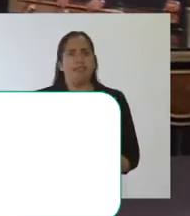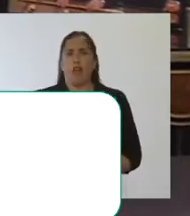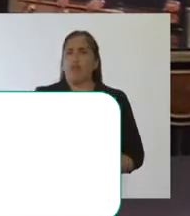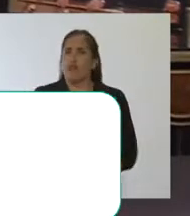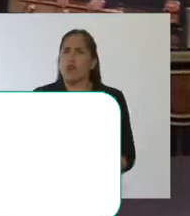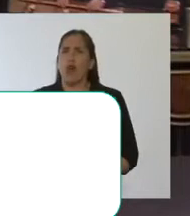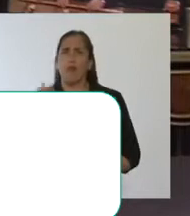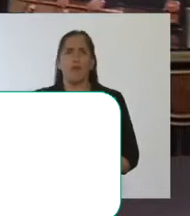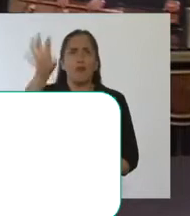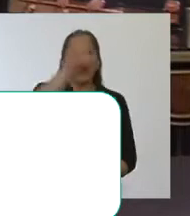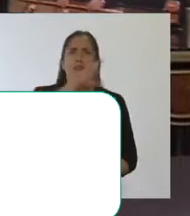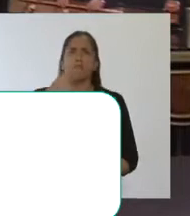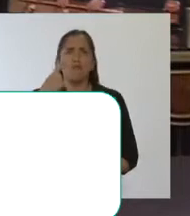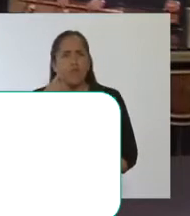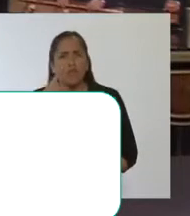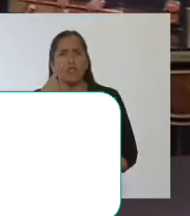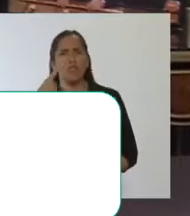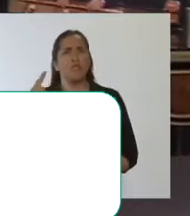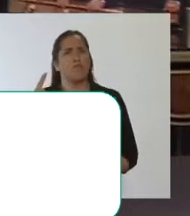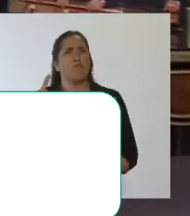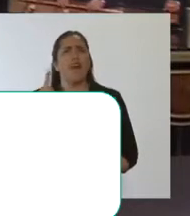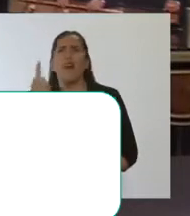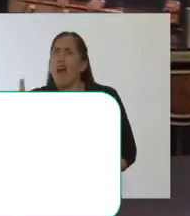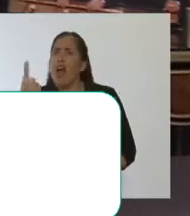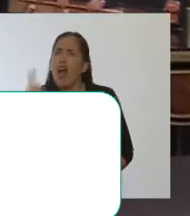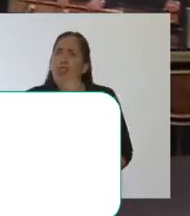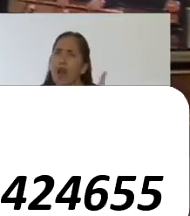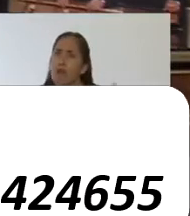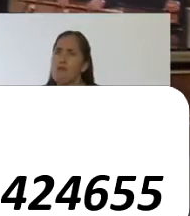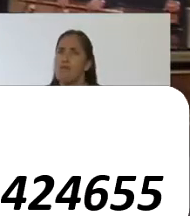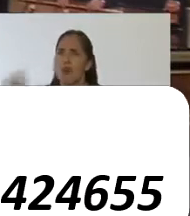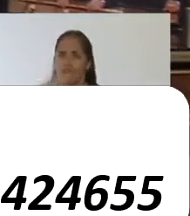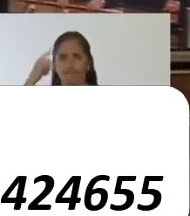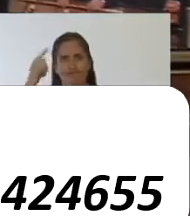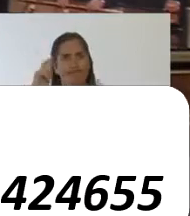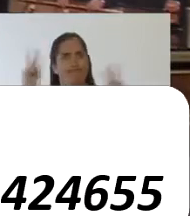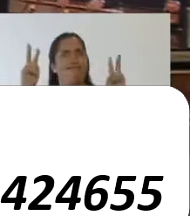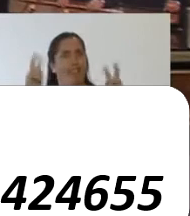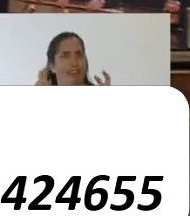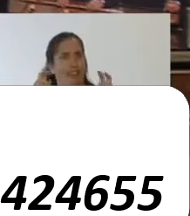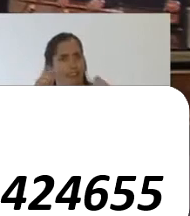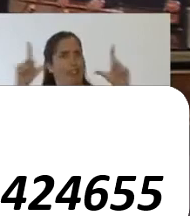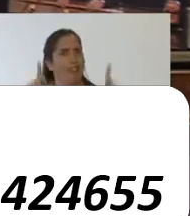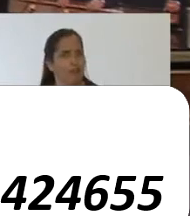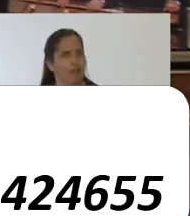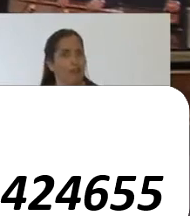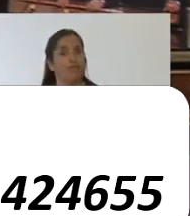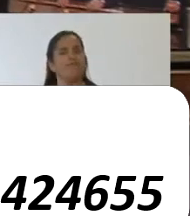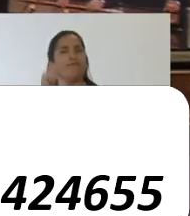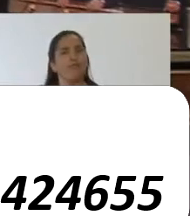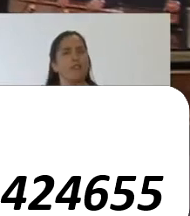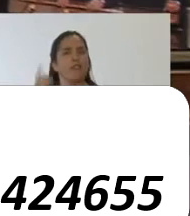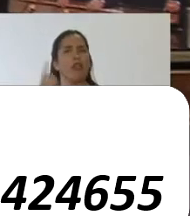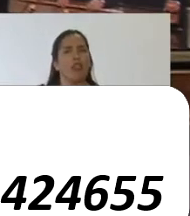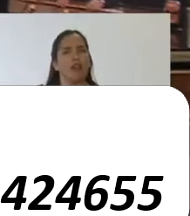cada provincia, a cada municipio, a cada uno y a cada una. Por eso, dicté un decreto de necesidad y